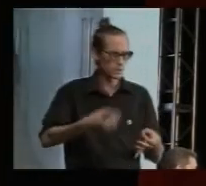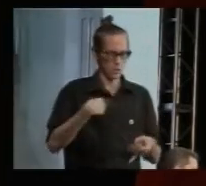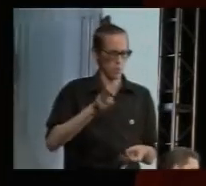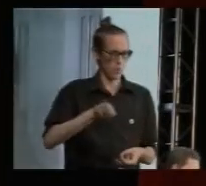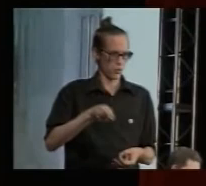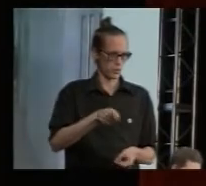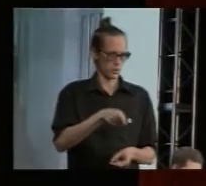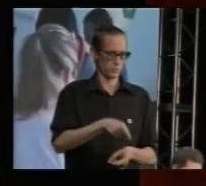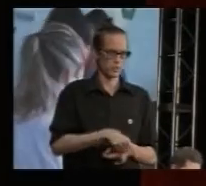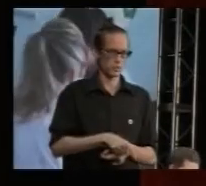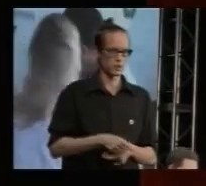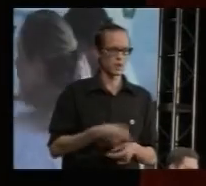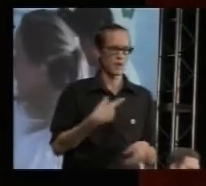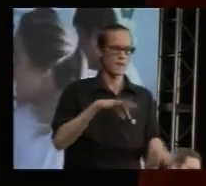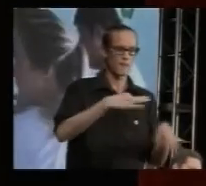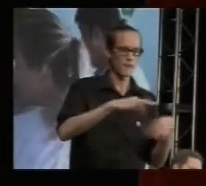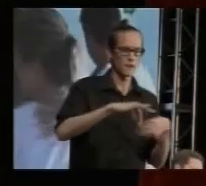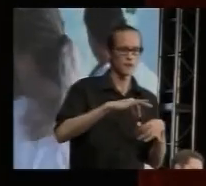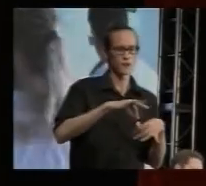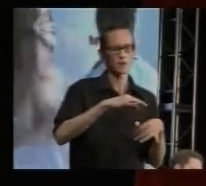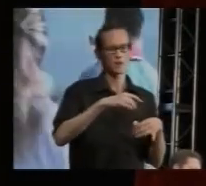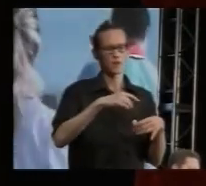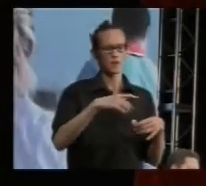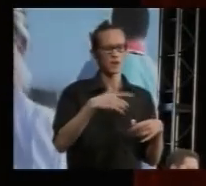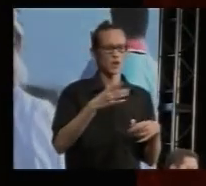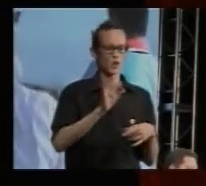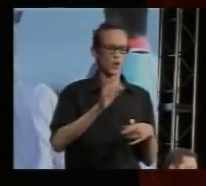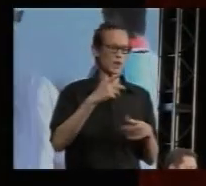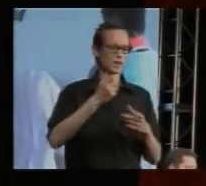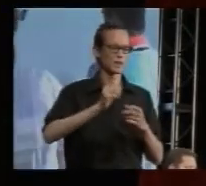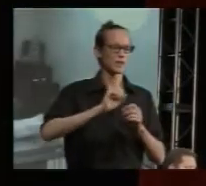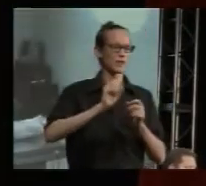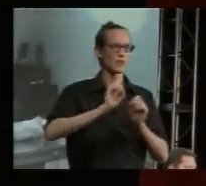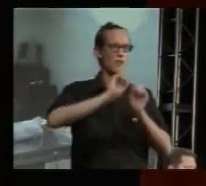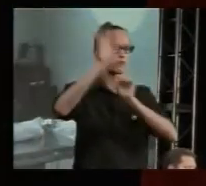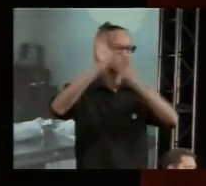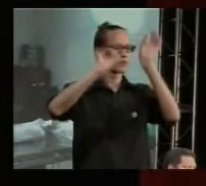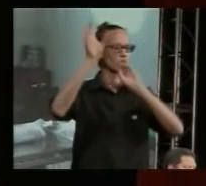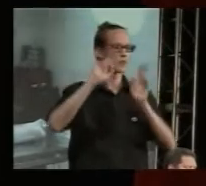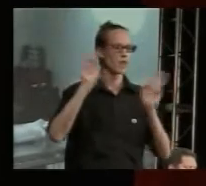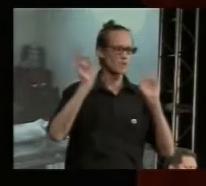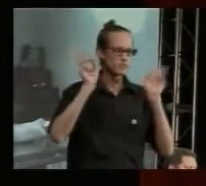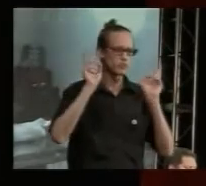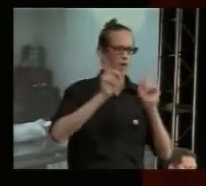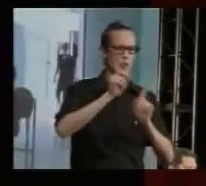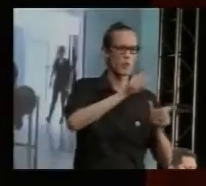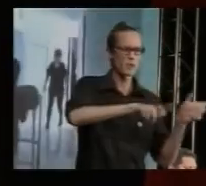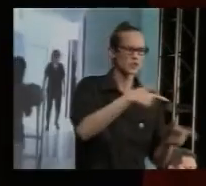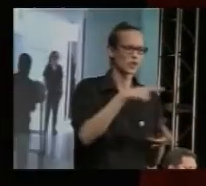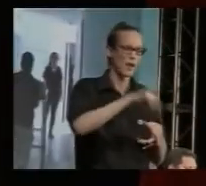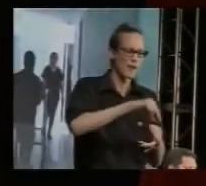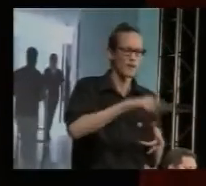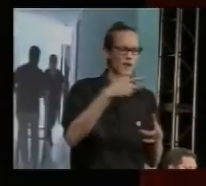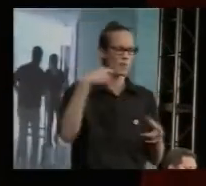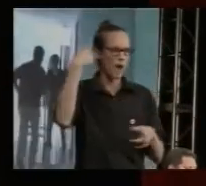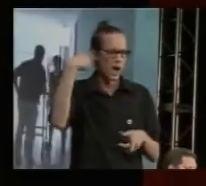prohibición, el uso y la comercialización de la pirotecnia sonora que tanto afecta a la salud de personas enfermas, niños y animales